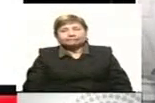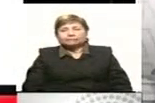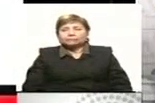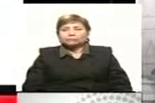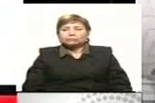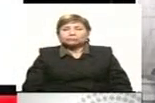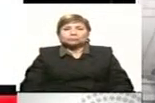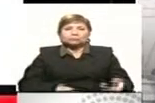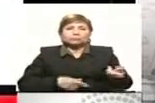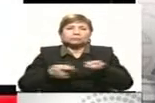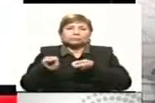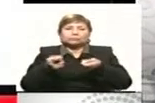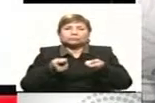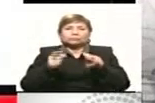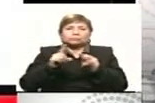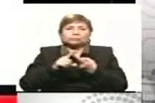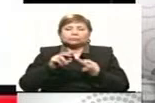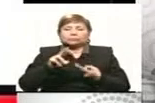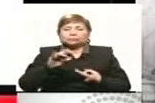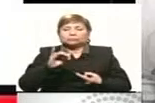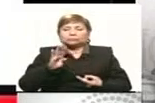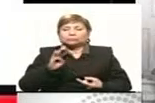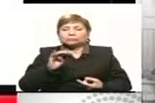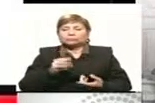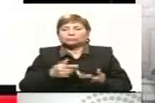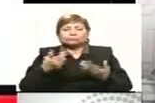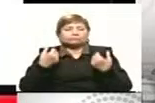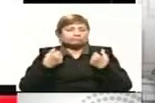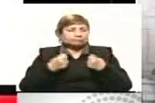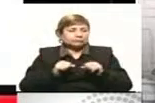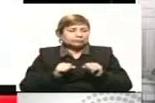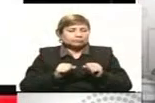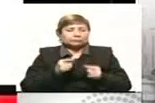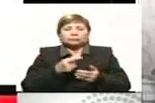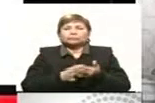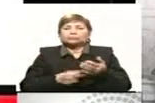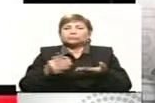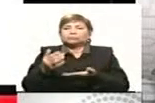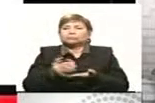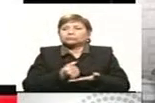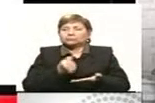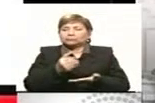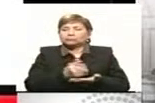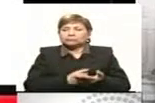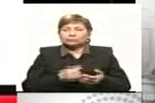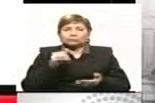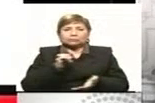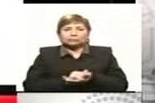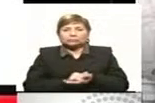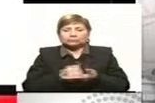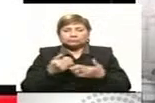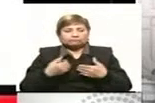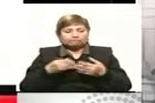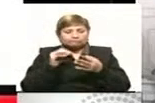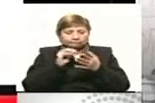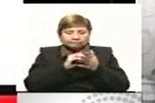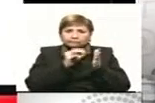una administración tributaria que tiene que hacer un gran esfuerzo para lograr esta recaudación, para